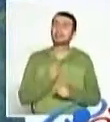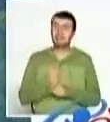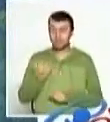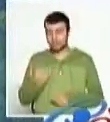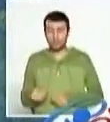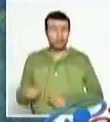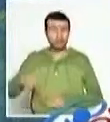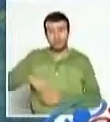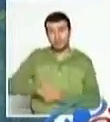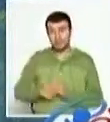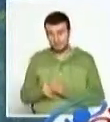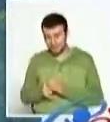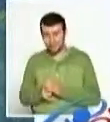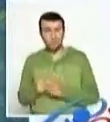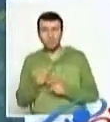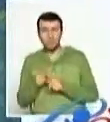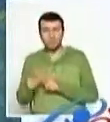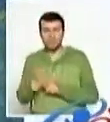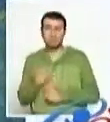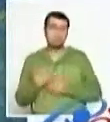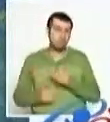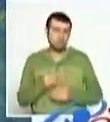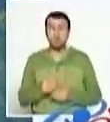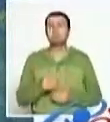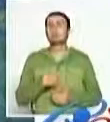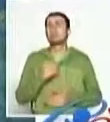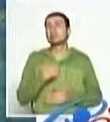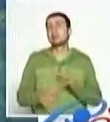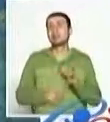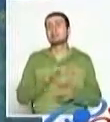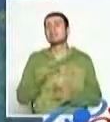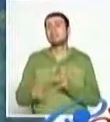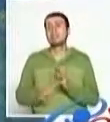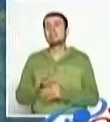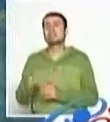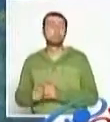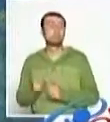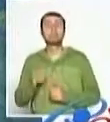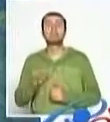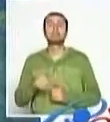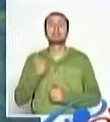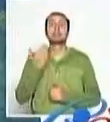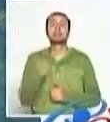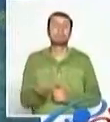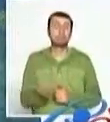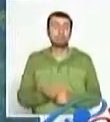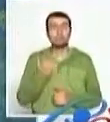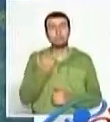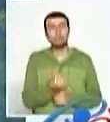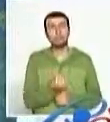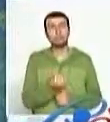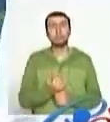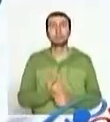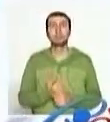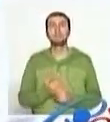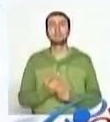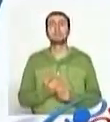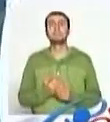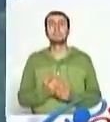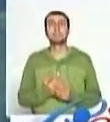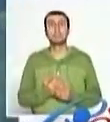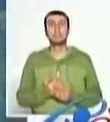extracelular va a llevar a enfermedades degenerativas que después aparecen como artritis, aparecen como